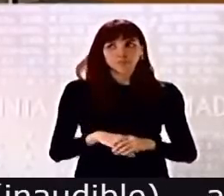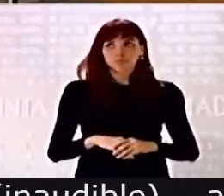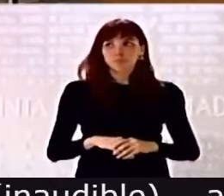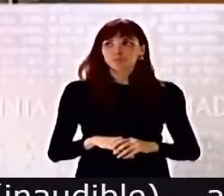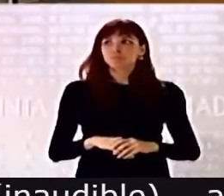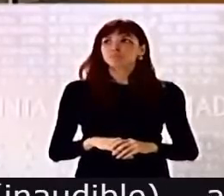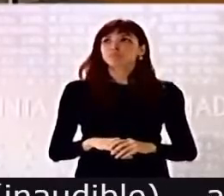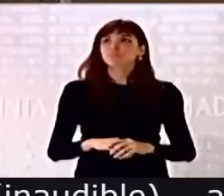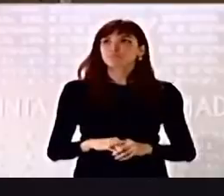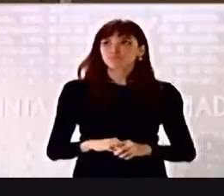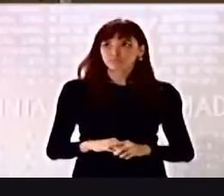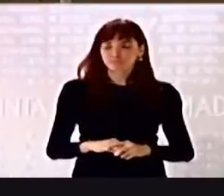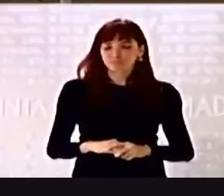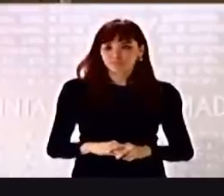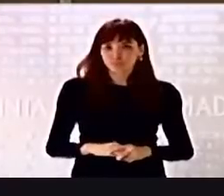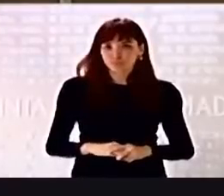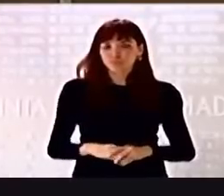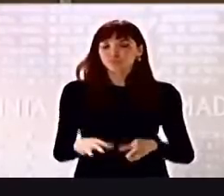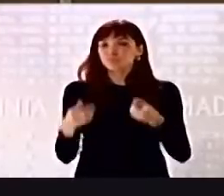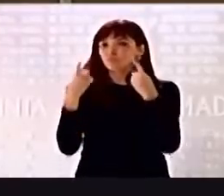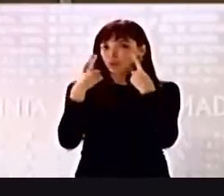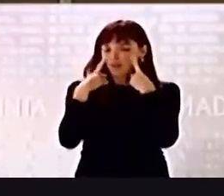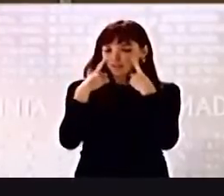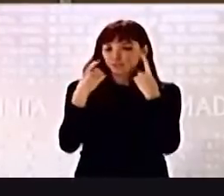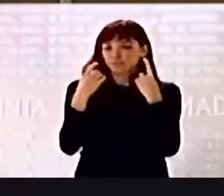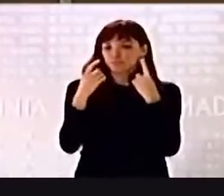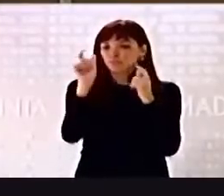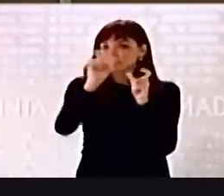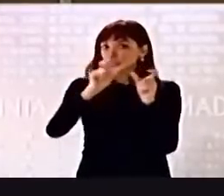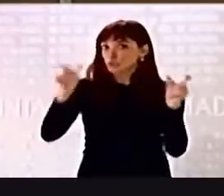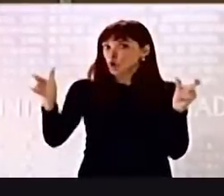Vamos a ver. En los contactos estrechos,